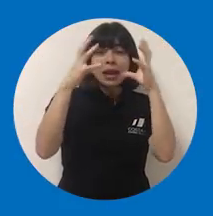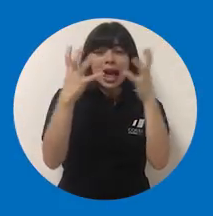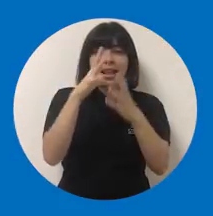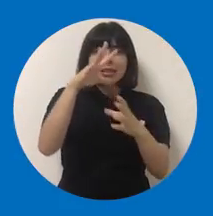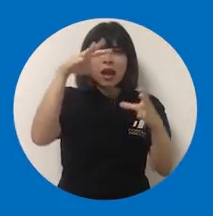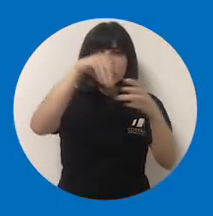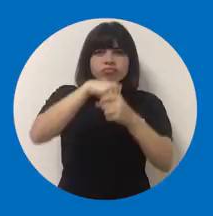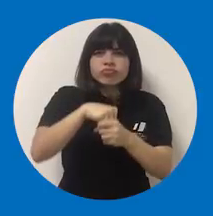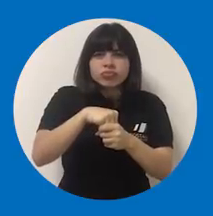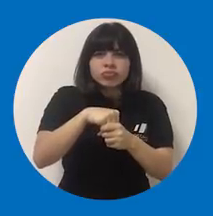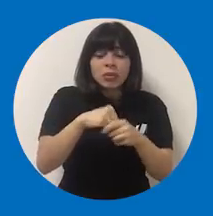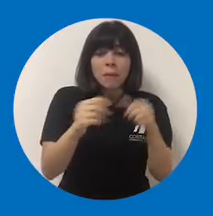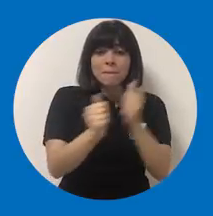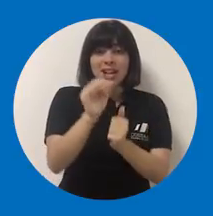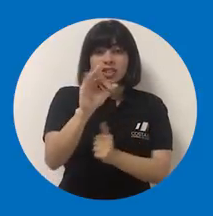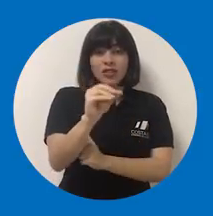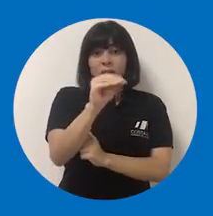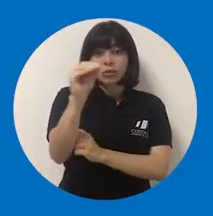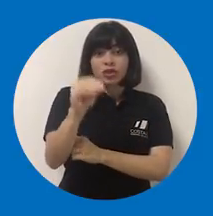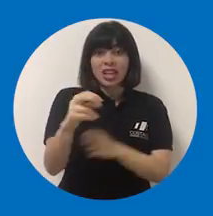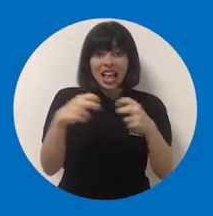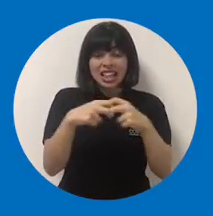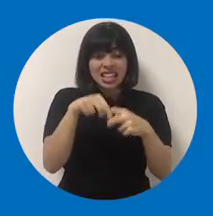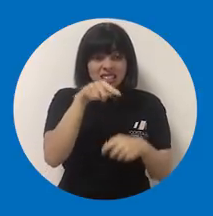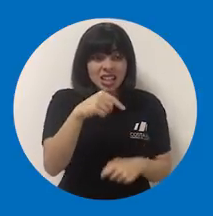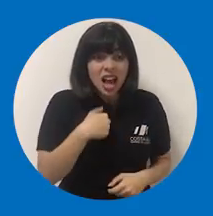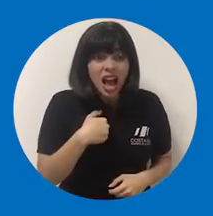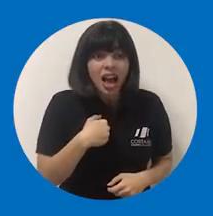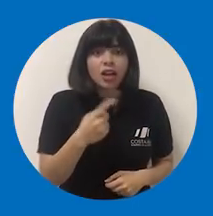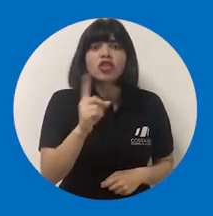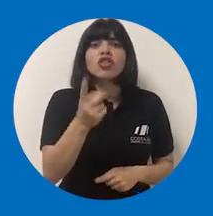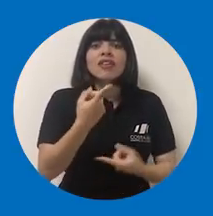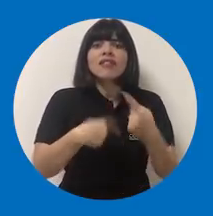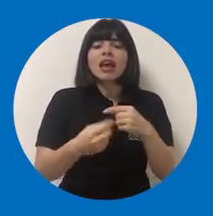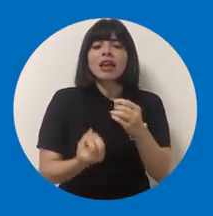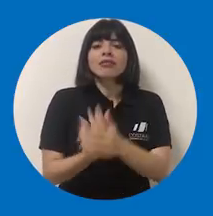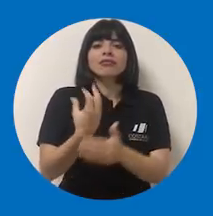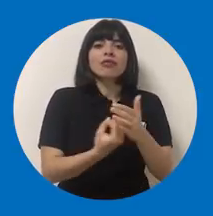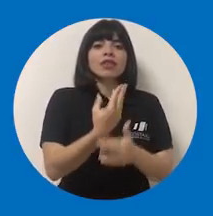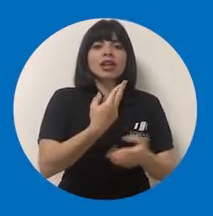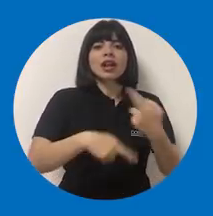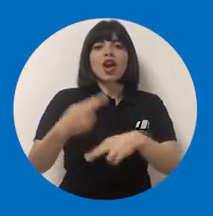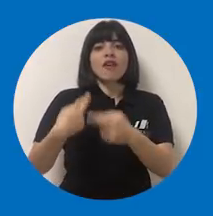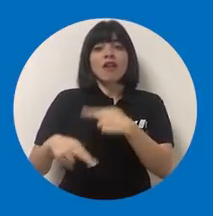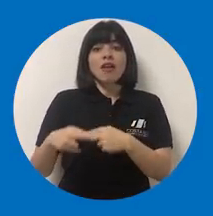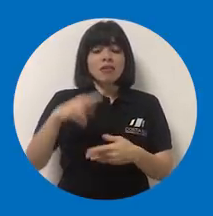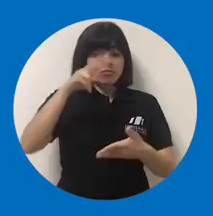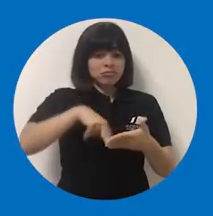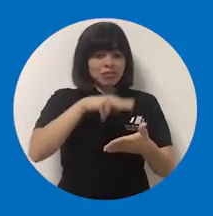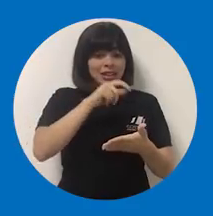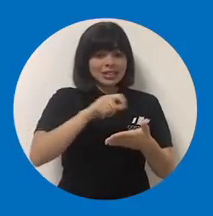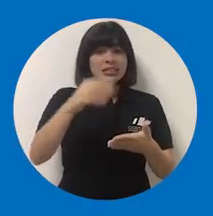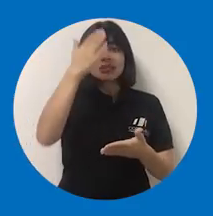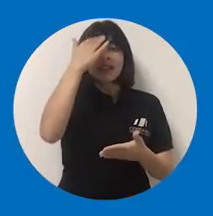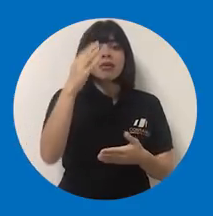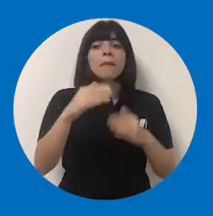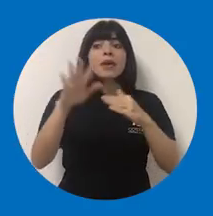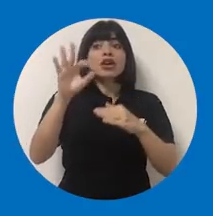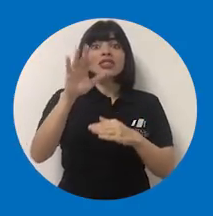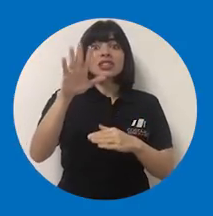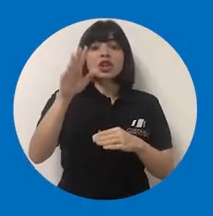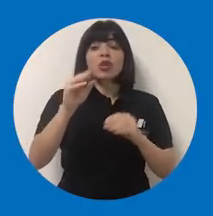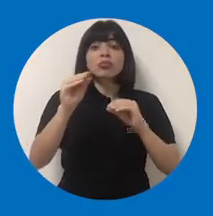es donde más del 90% de la electricidad proviene de fuentes renovables. Con una alfabetización superior al